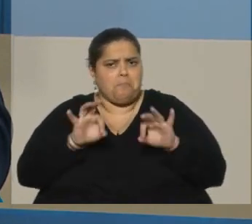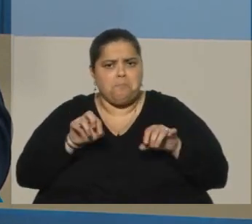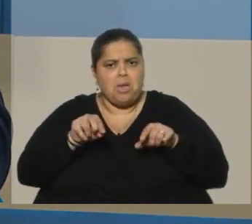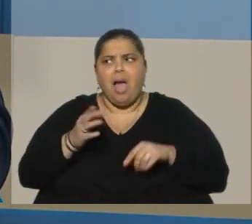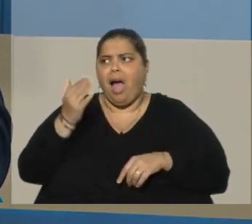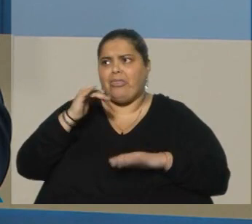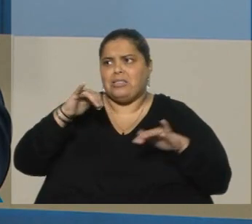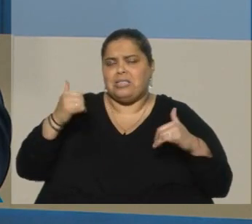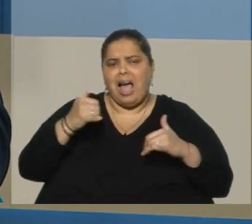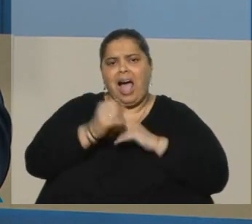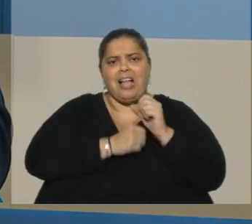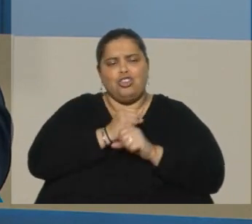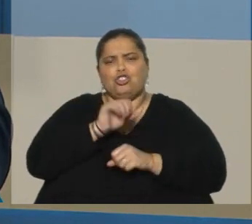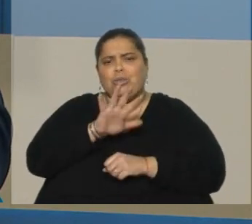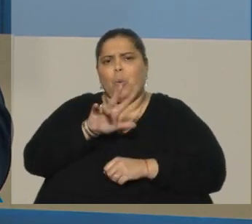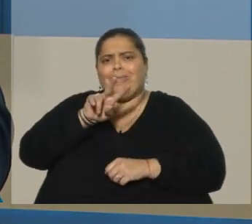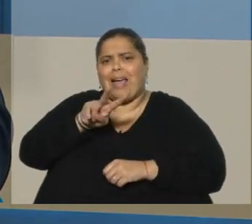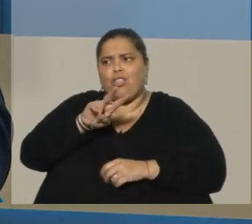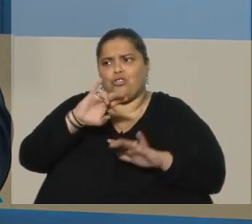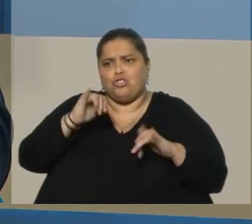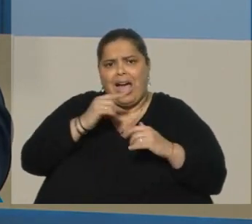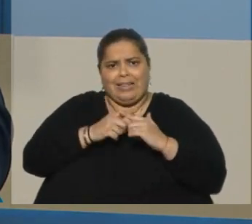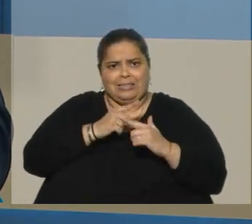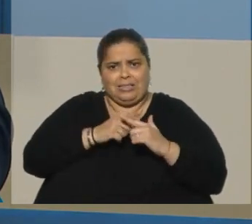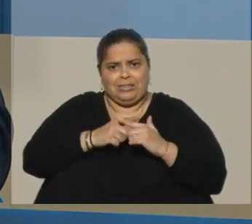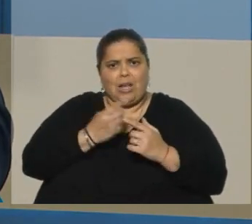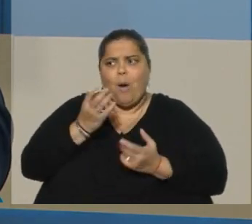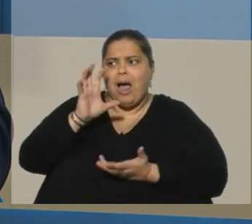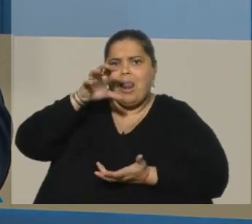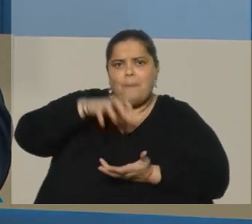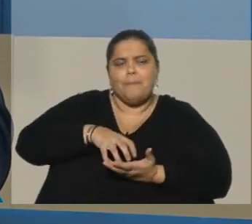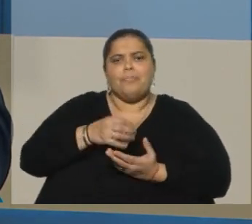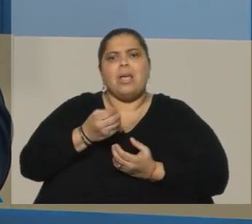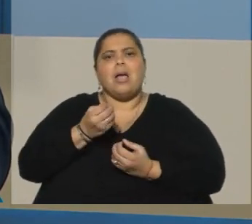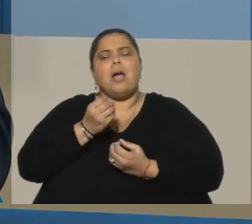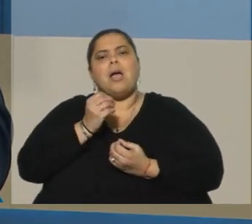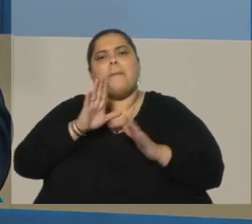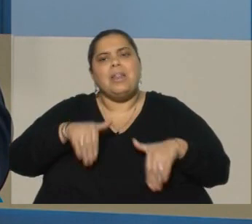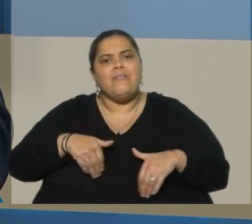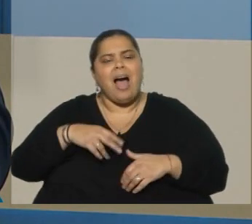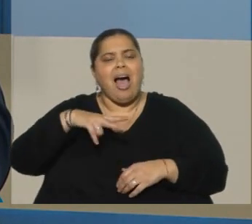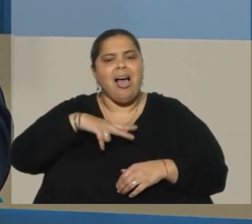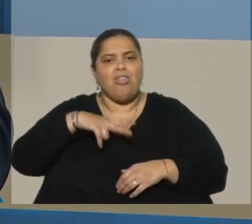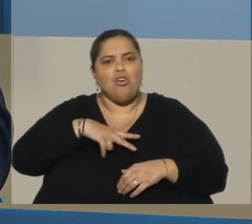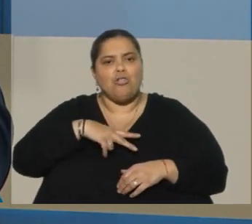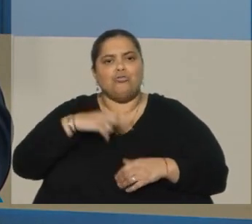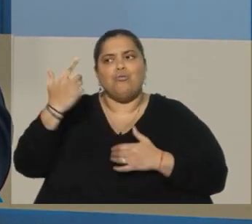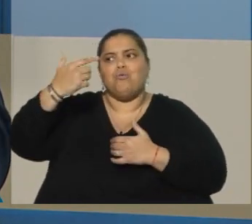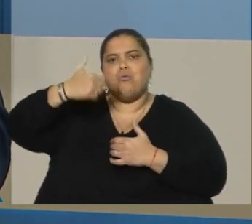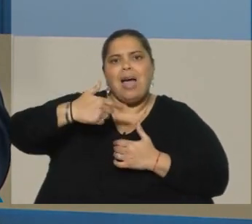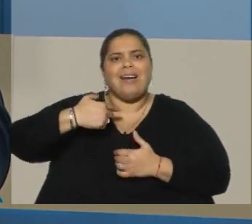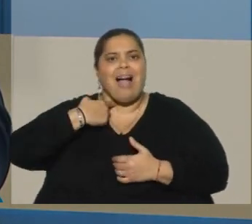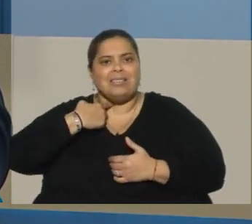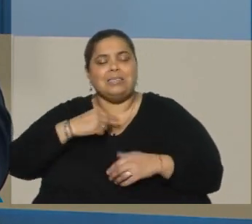año 1952, creo que es la operación de plantas de envasado propiedad de ANCAP por parte de privados. En el